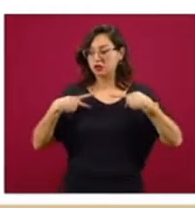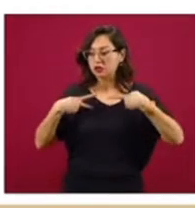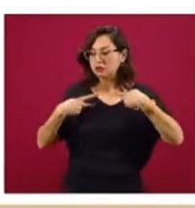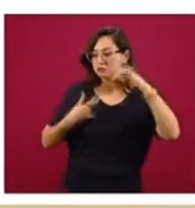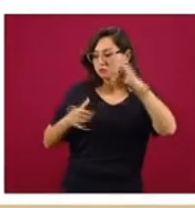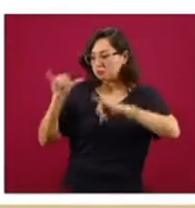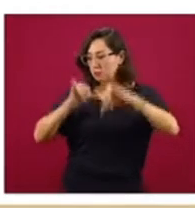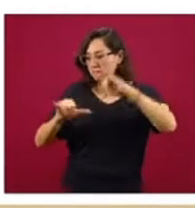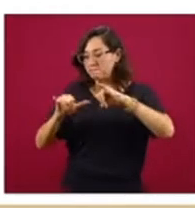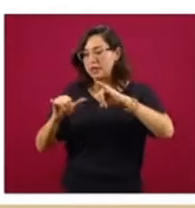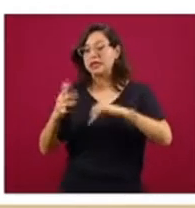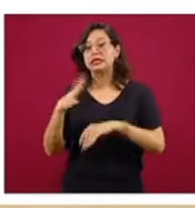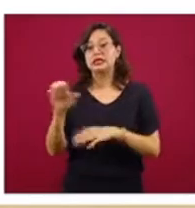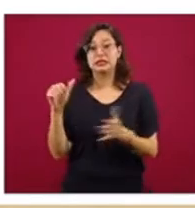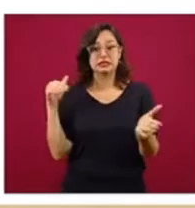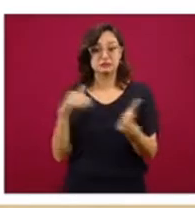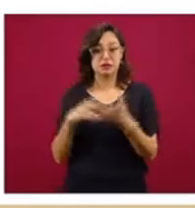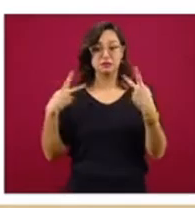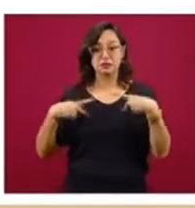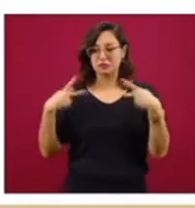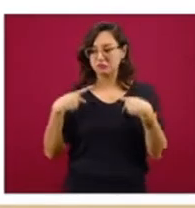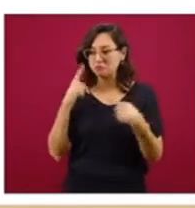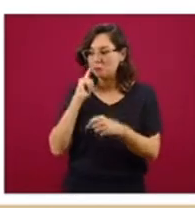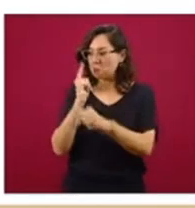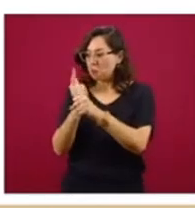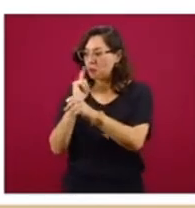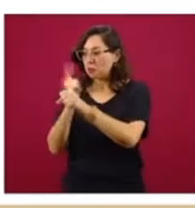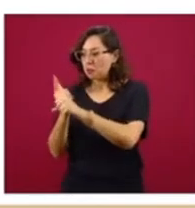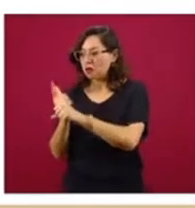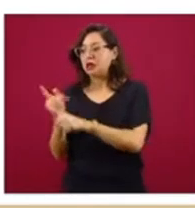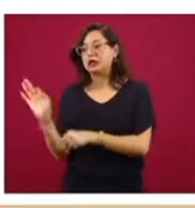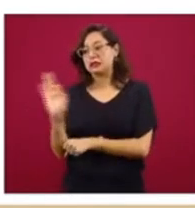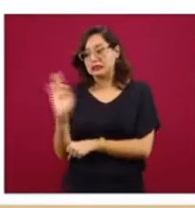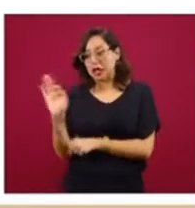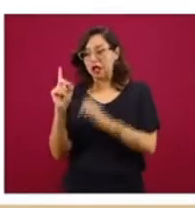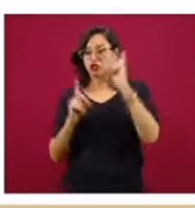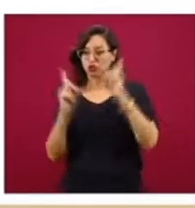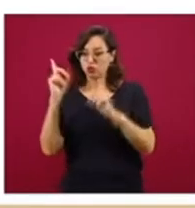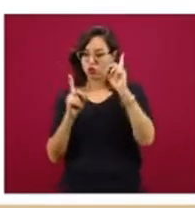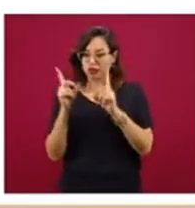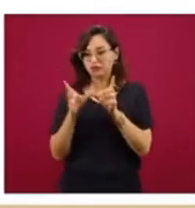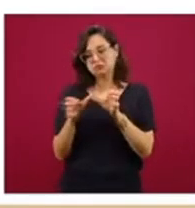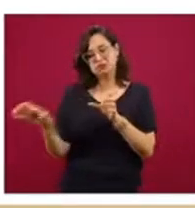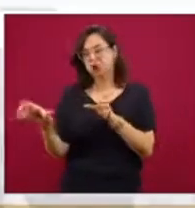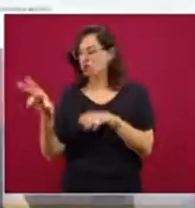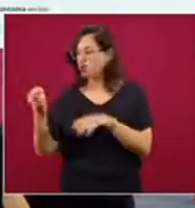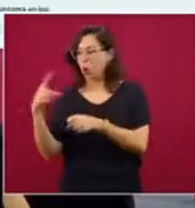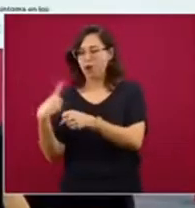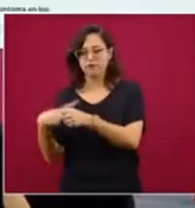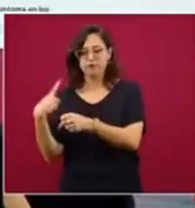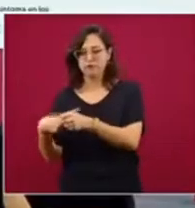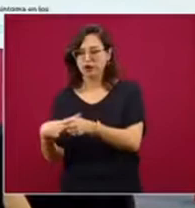Este 500.000 de personas en su momento fueron identificadas como casos sospechosos y fueron o descartadas, como ocurrió en un poco más